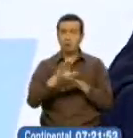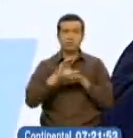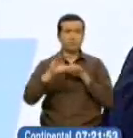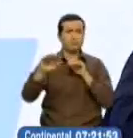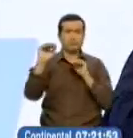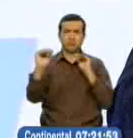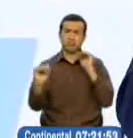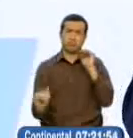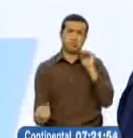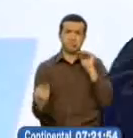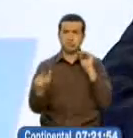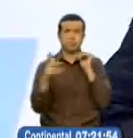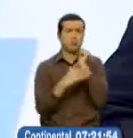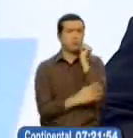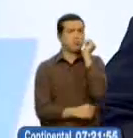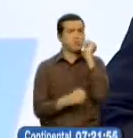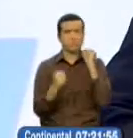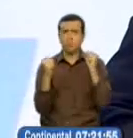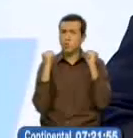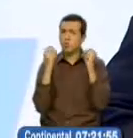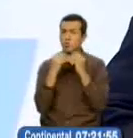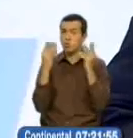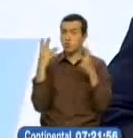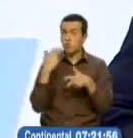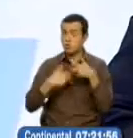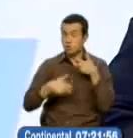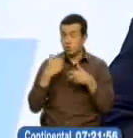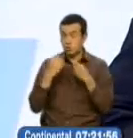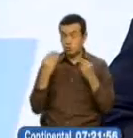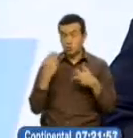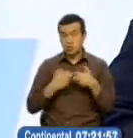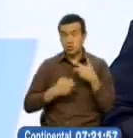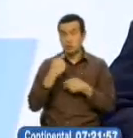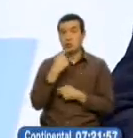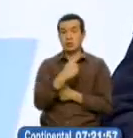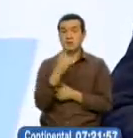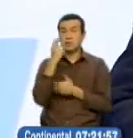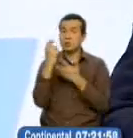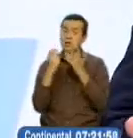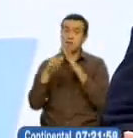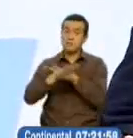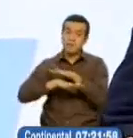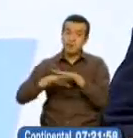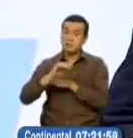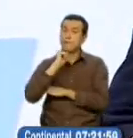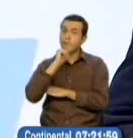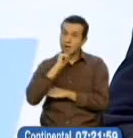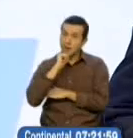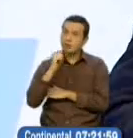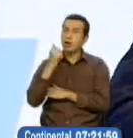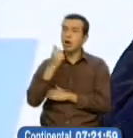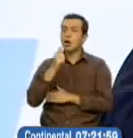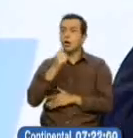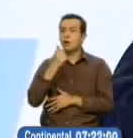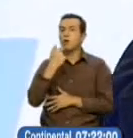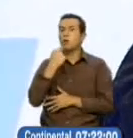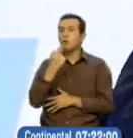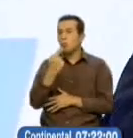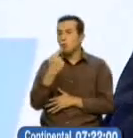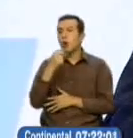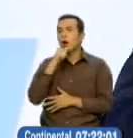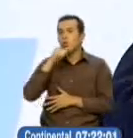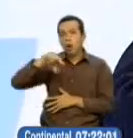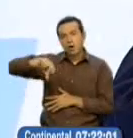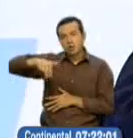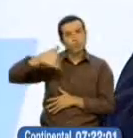Tenemos enormes problemas en lo que técnicamente se llaman necesidades básicas e insatisfechas, que son justamente la falta de